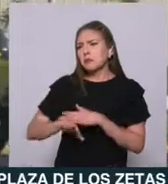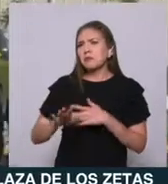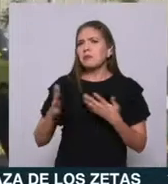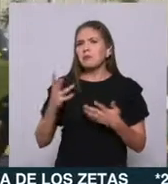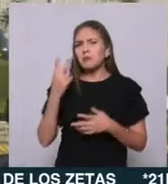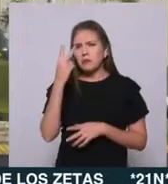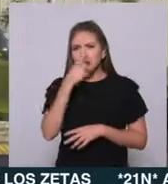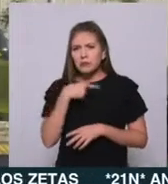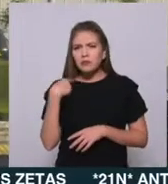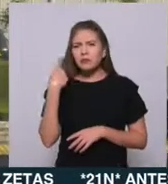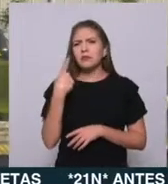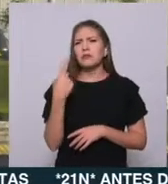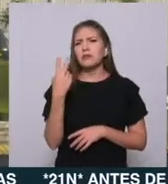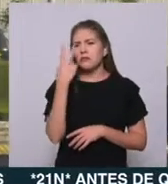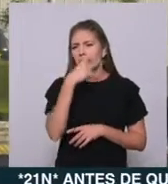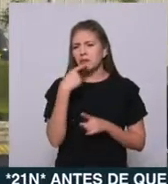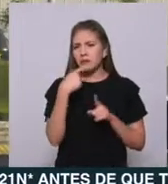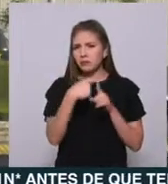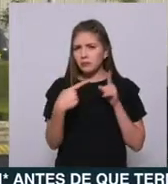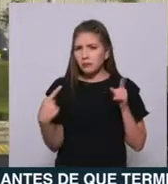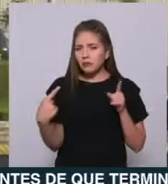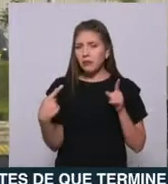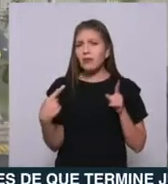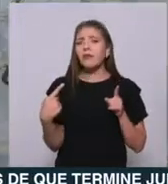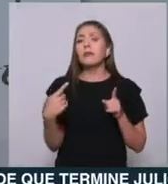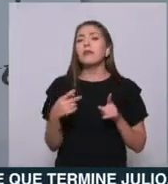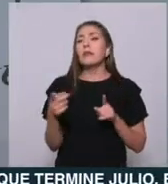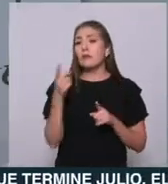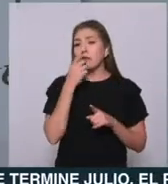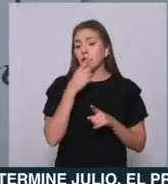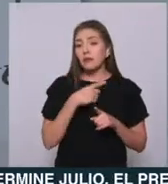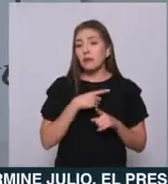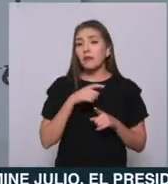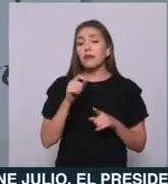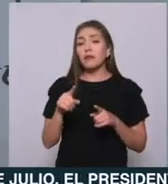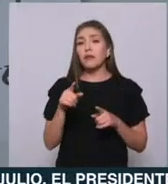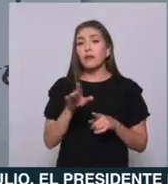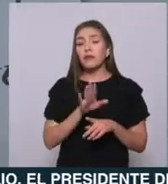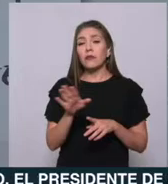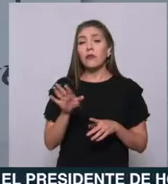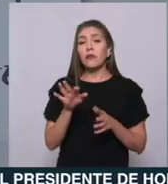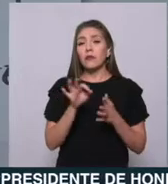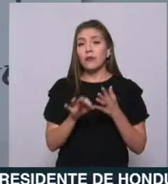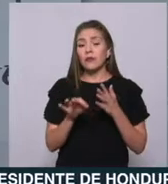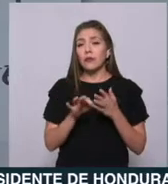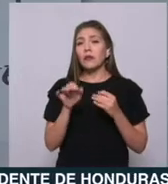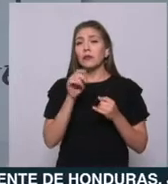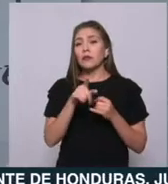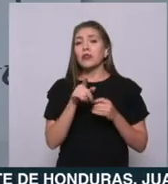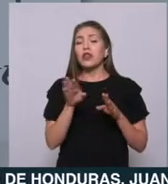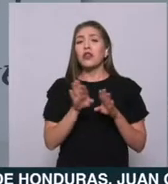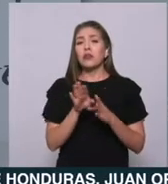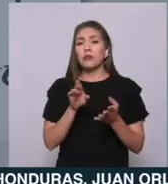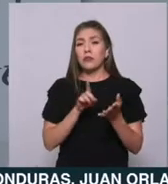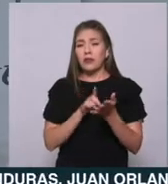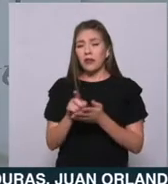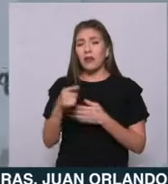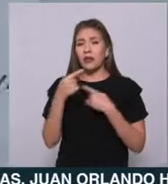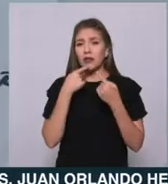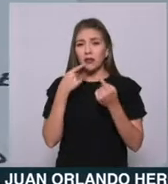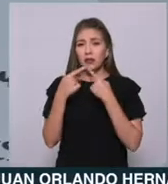media, ya me informaron y parece ser que el análisis preliminar de los derechos que se están dilucidando ahí